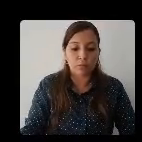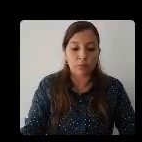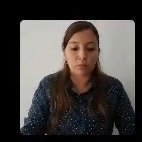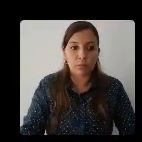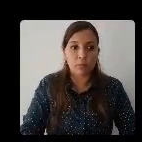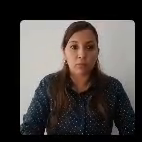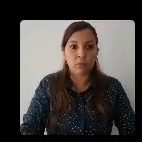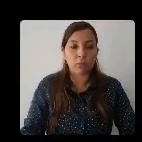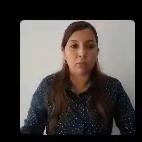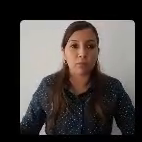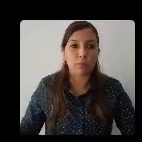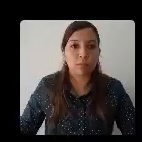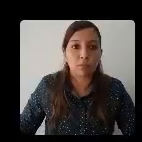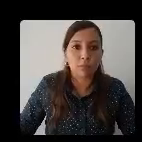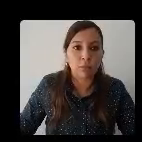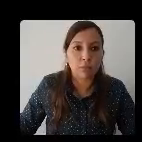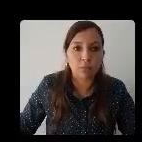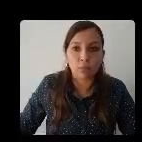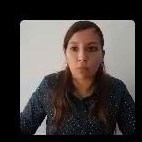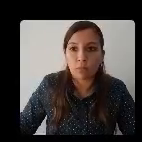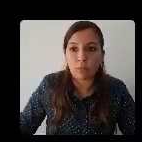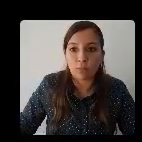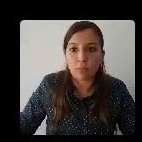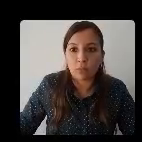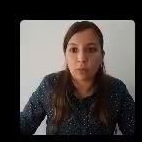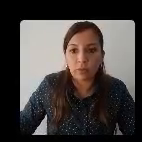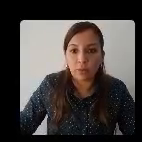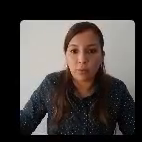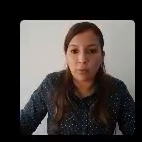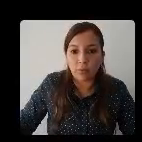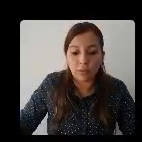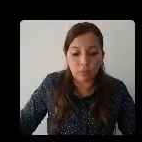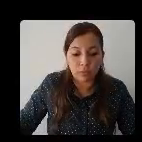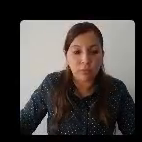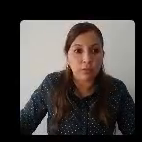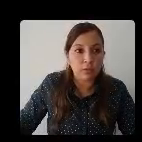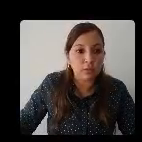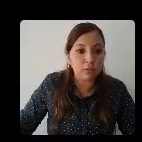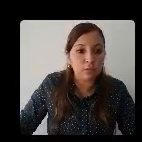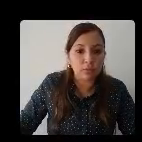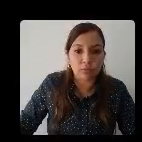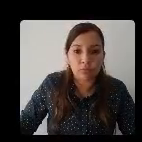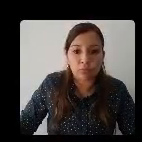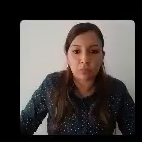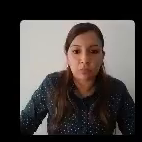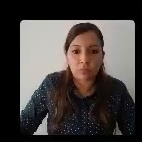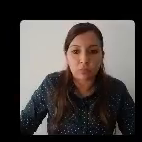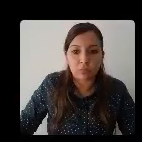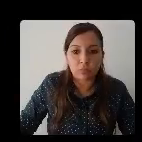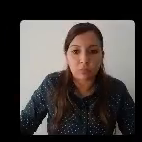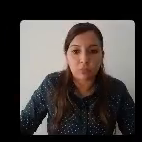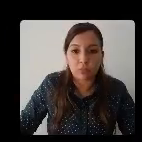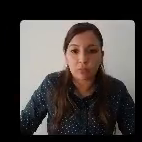sería a uno y que realmente quieres ir y que todos tus amigos y familiares también conozcan